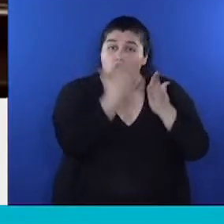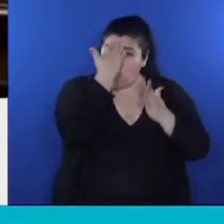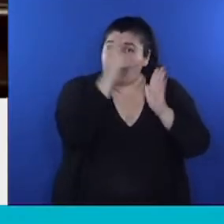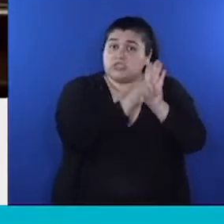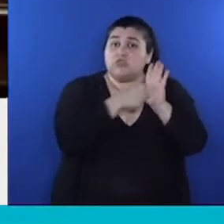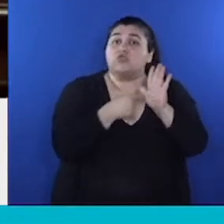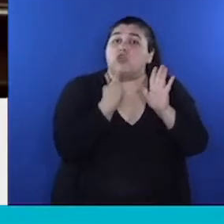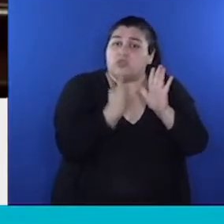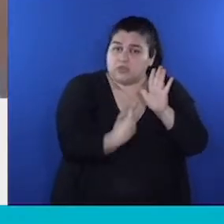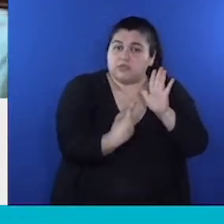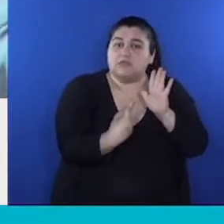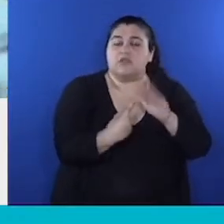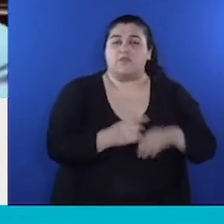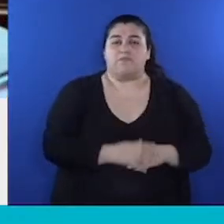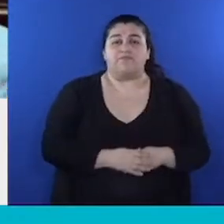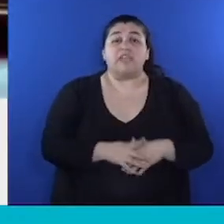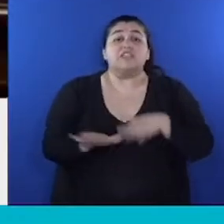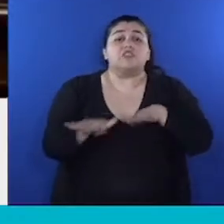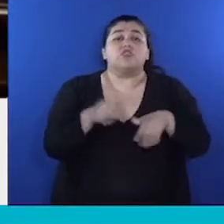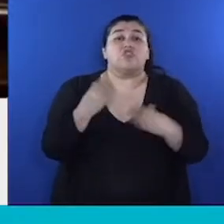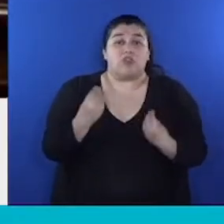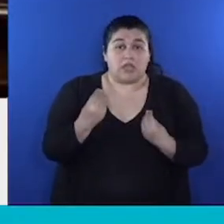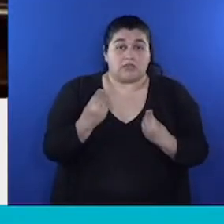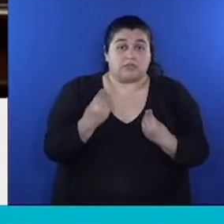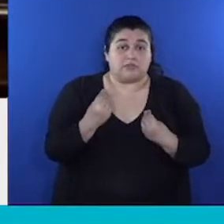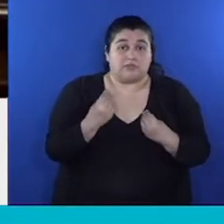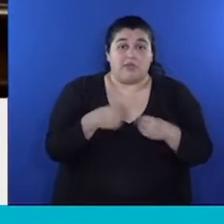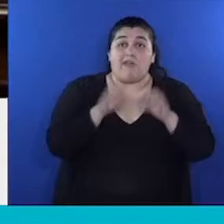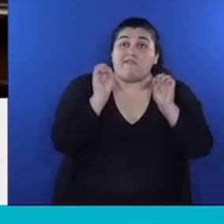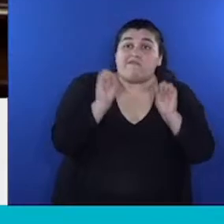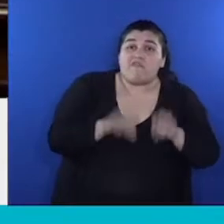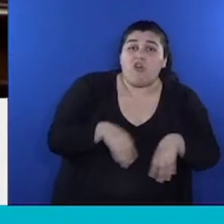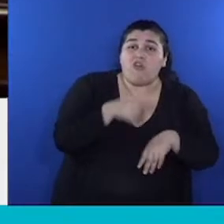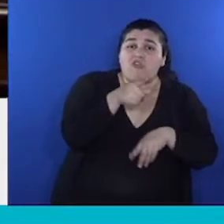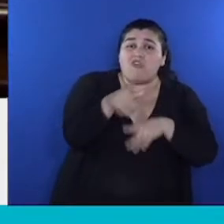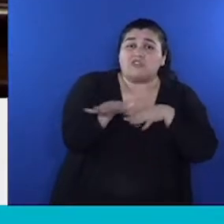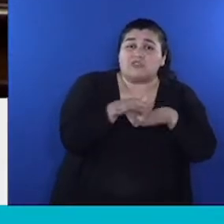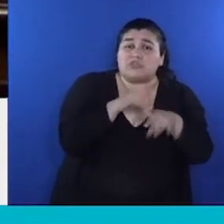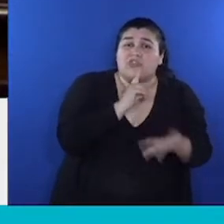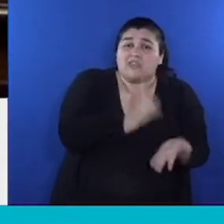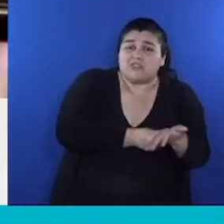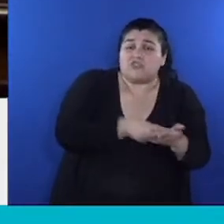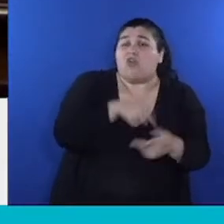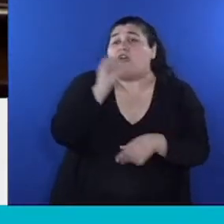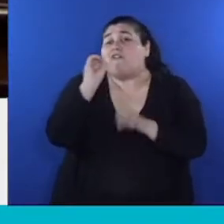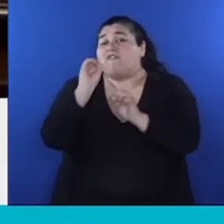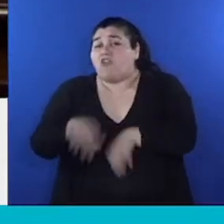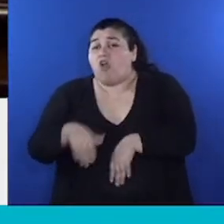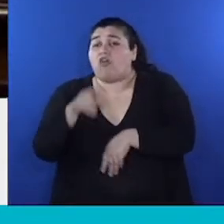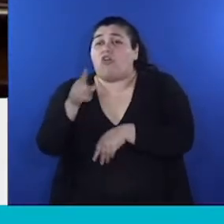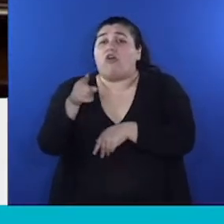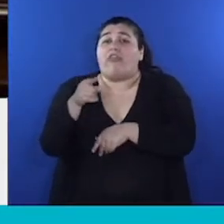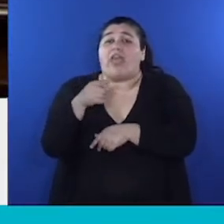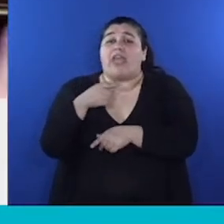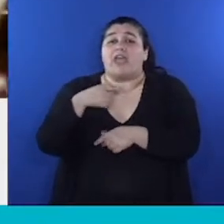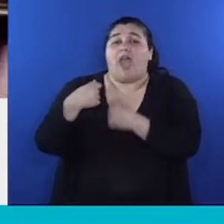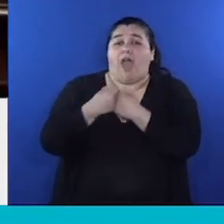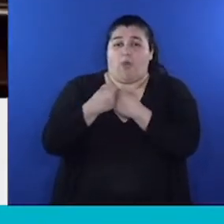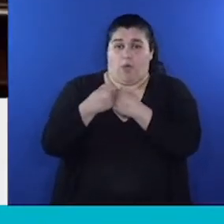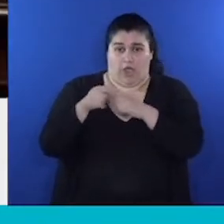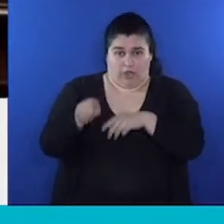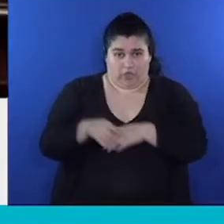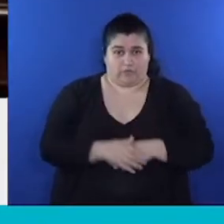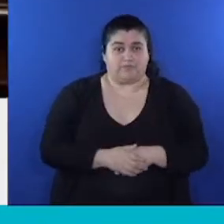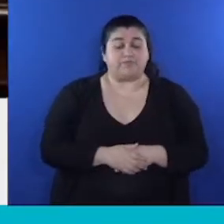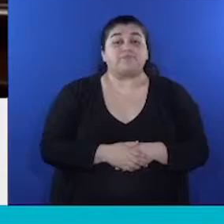dos causales: la inhabilidad física o la inhabilidad moral. La inhabilidad física nunca se usó como una causal de remoción porque aparece